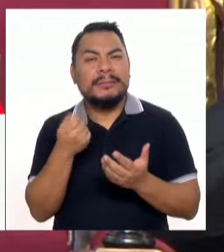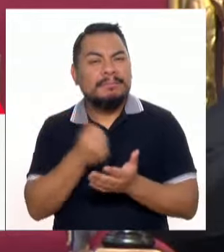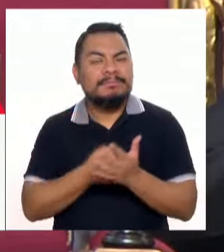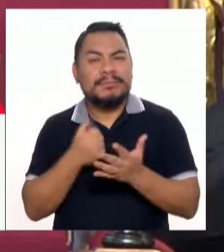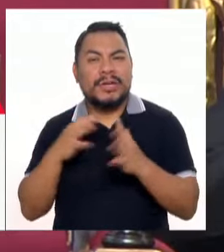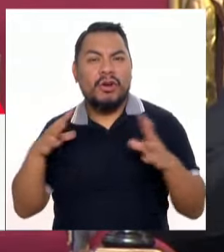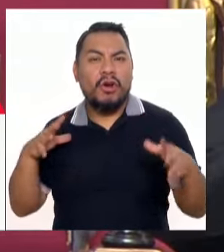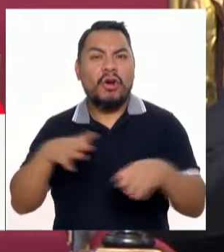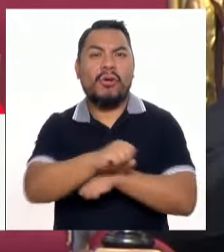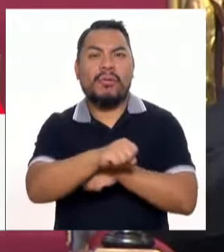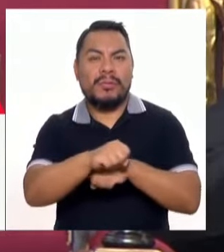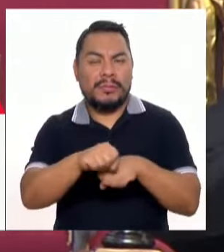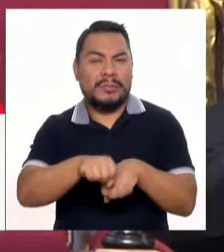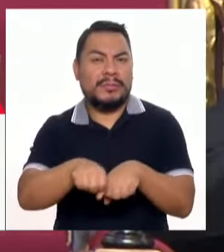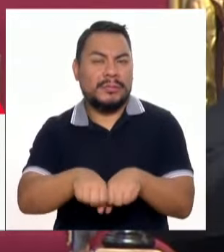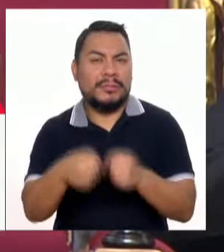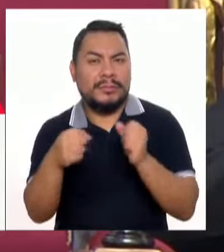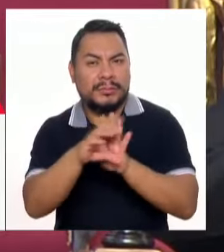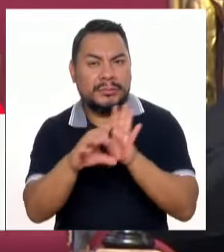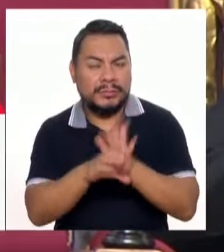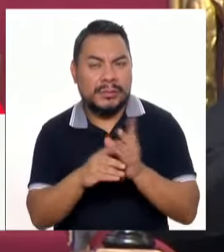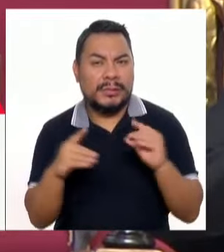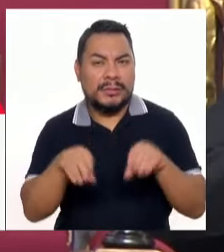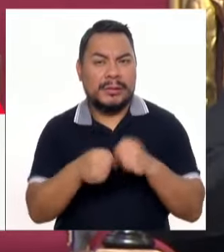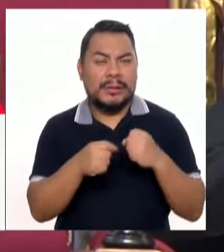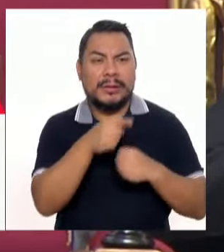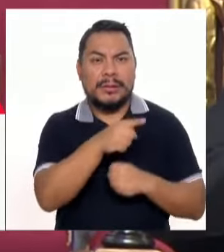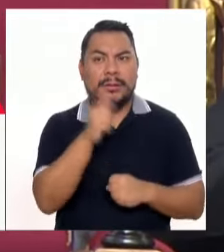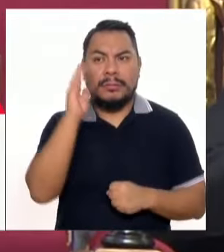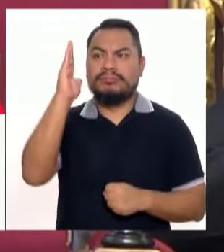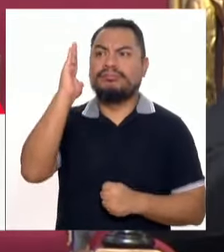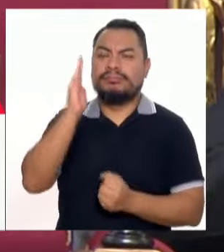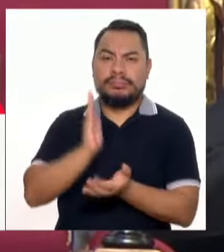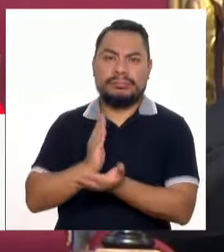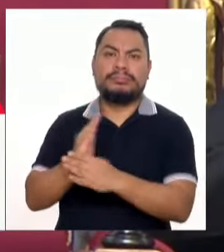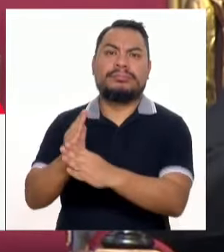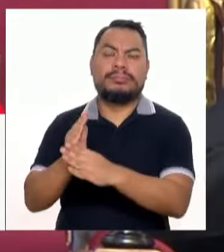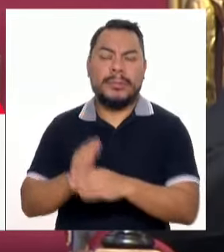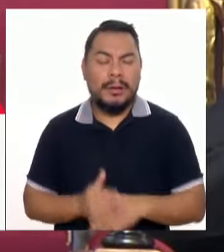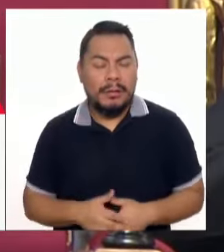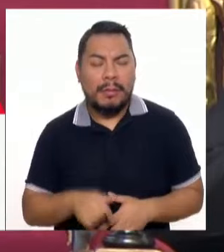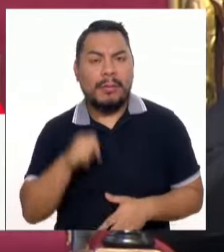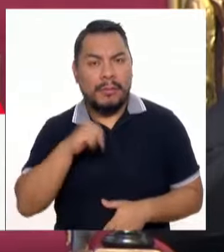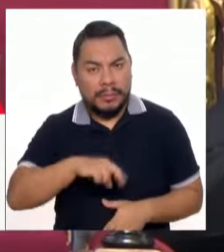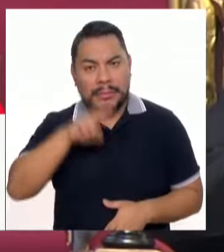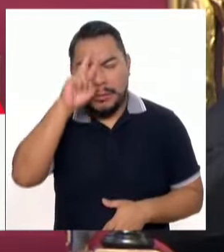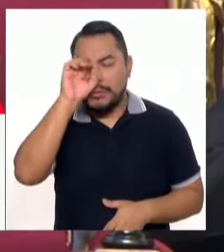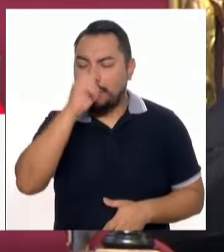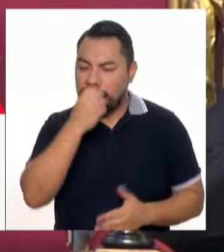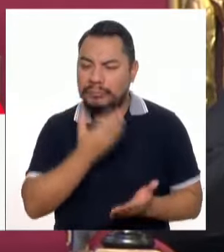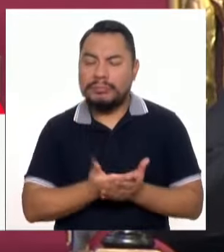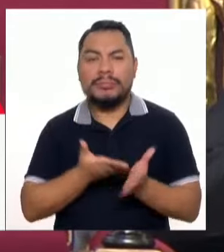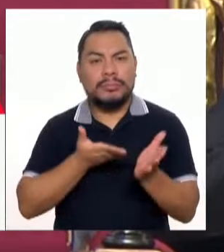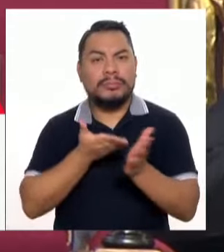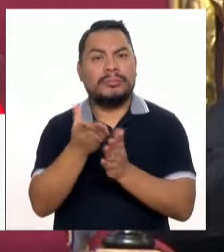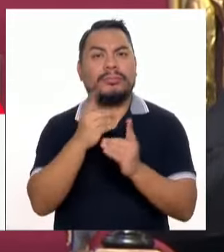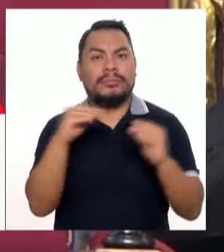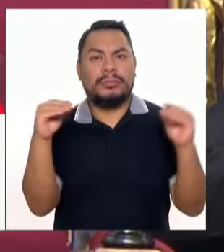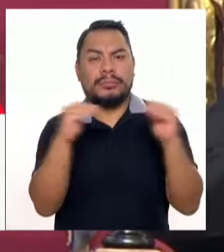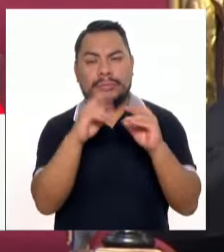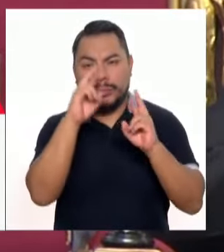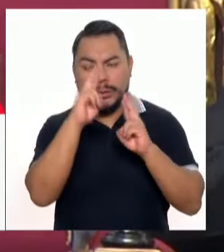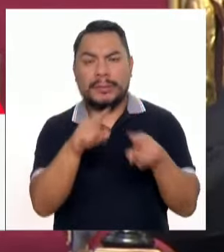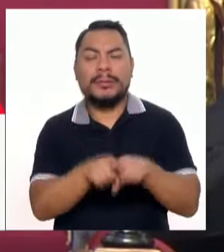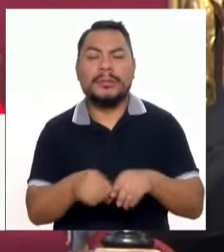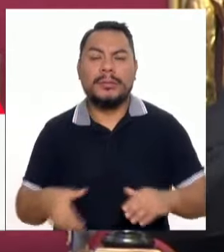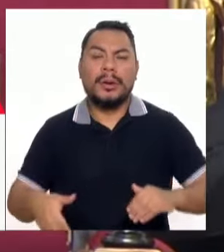el orden constitucional y la democracia. El Perú hoy consolida su régimen democrático de la